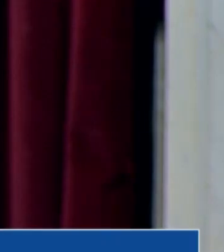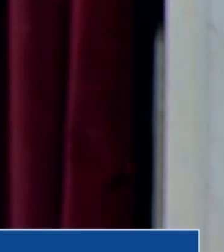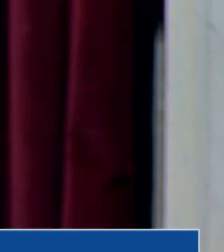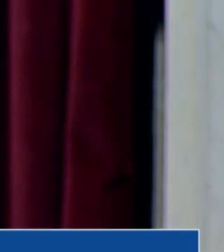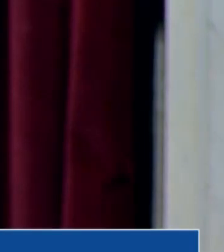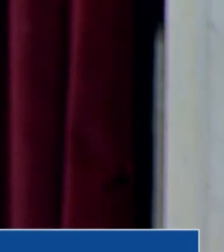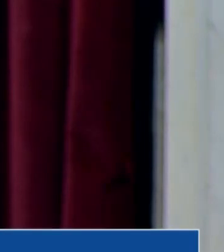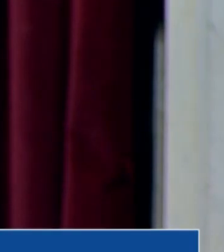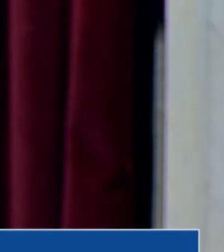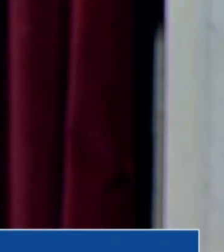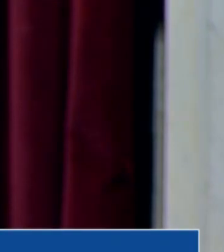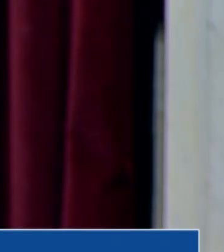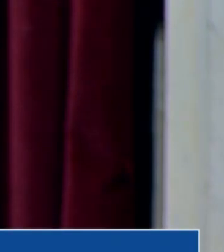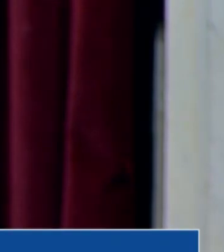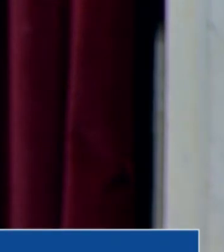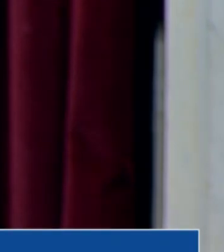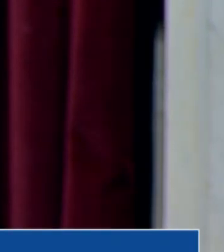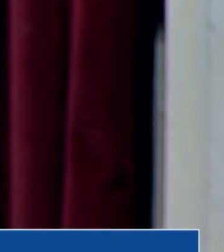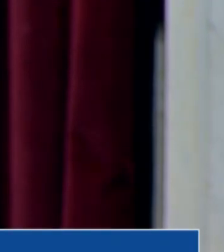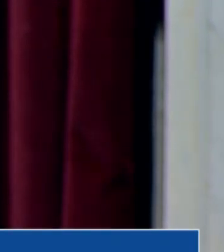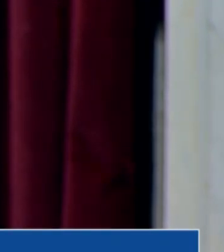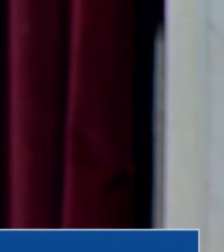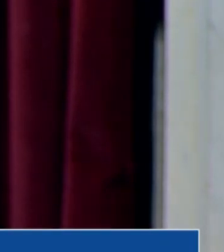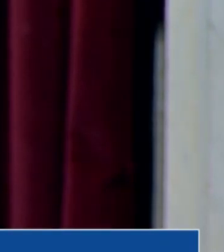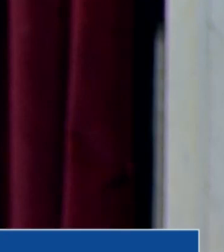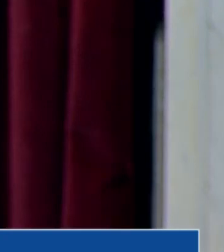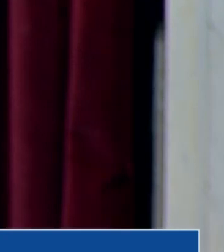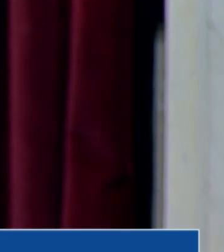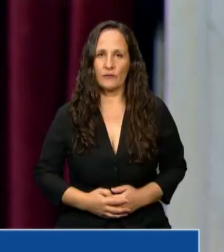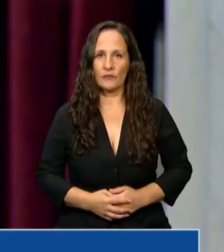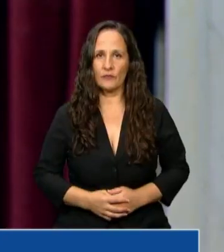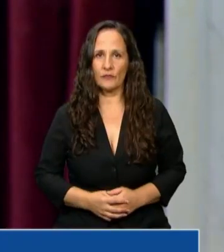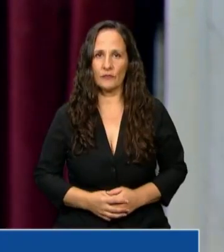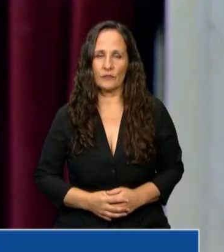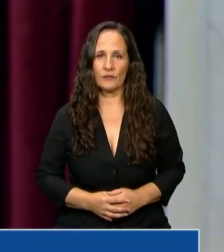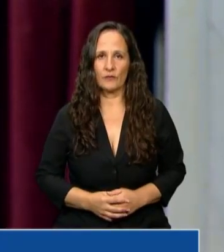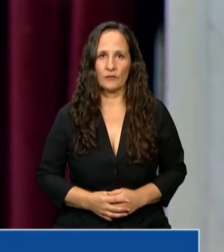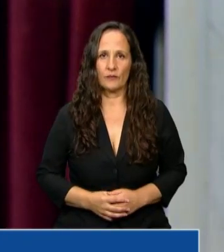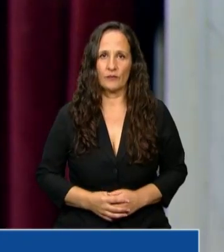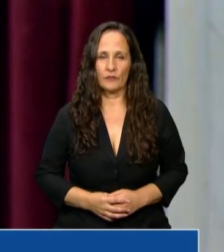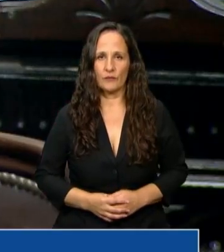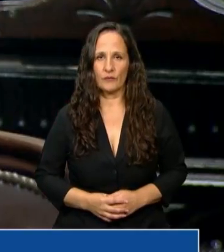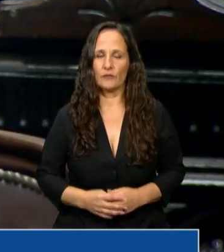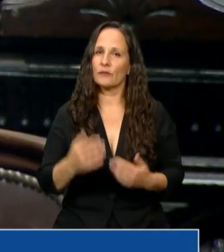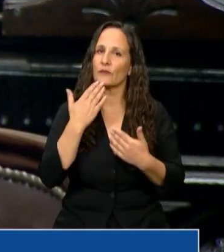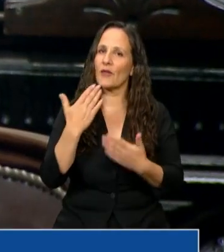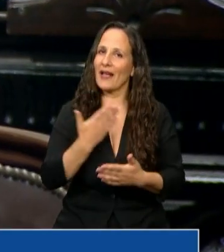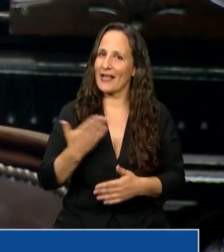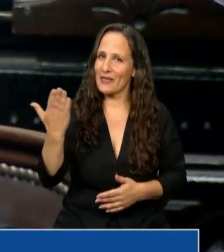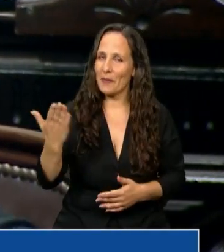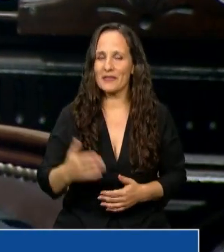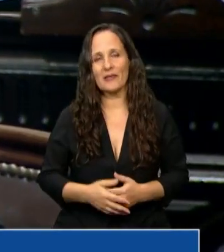Diputado Rubén Manzi, Juntos por el Cambio, Coalición Cívica, Catamarca. Gracias,